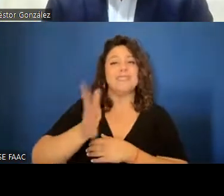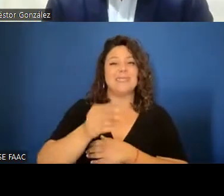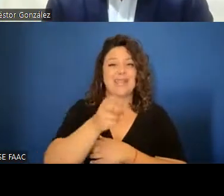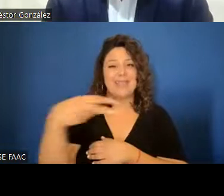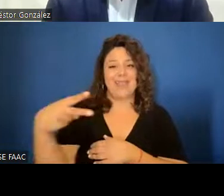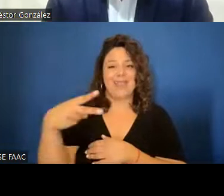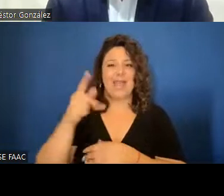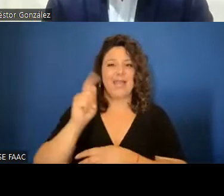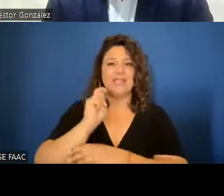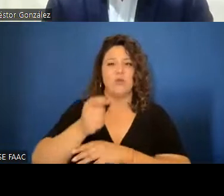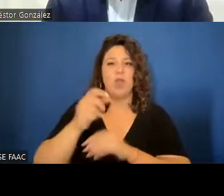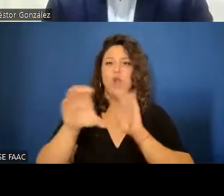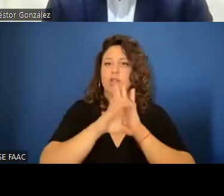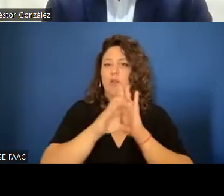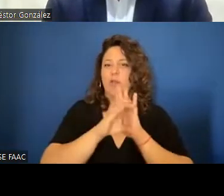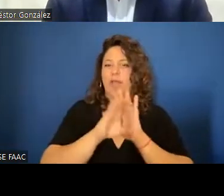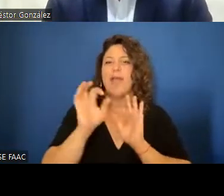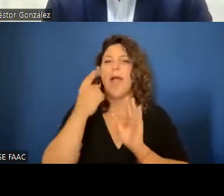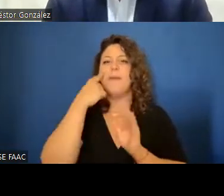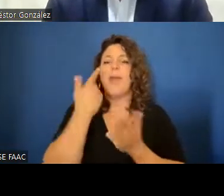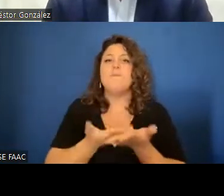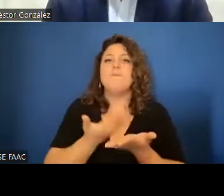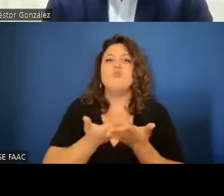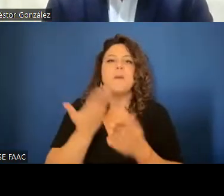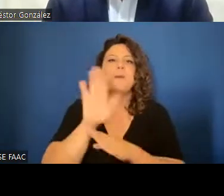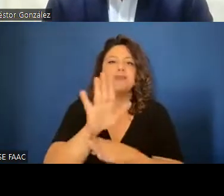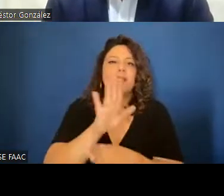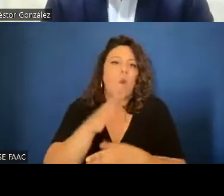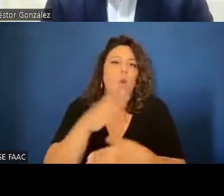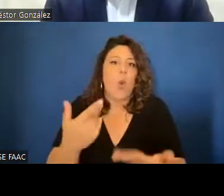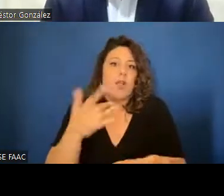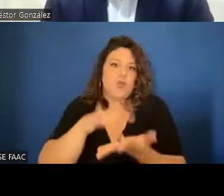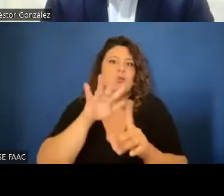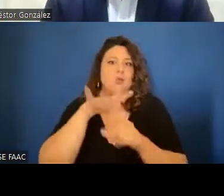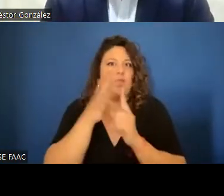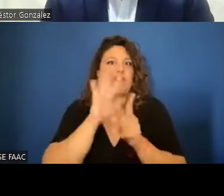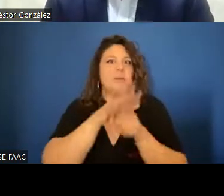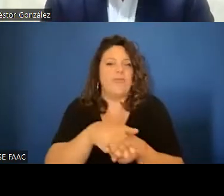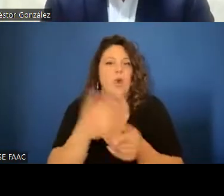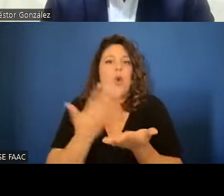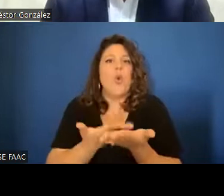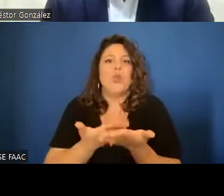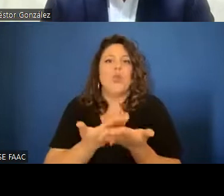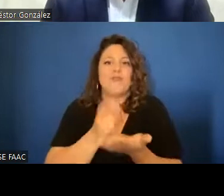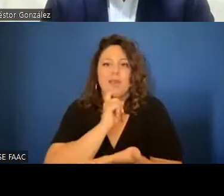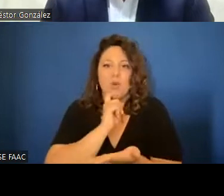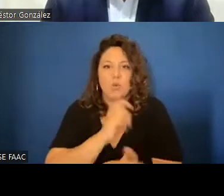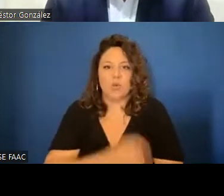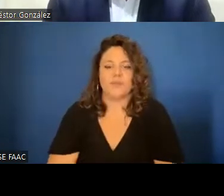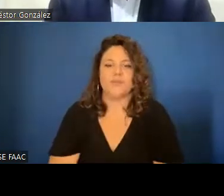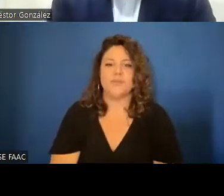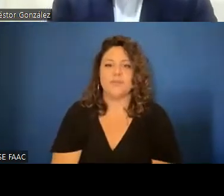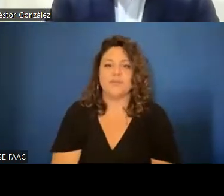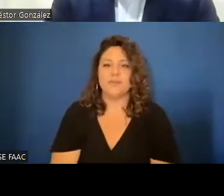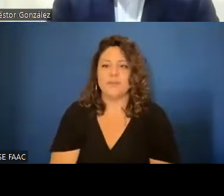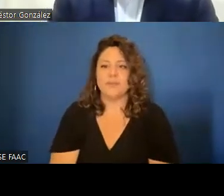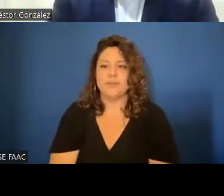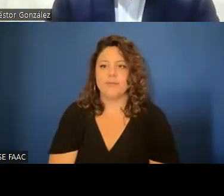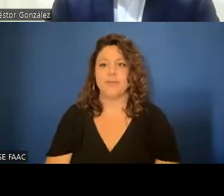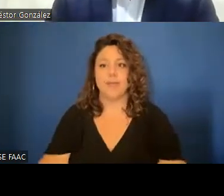lo que sería un intérprete de inglés o un intérprete de lengua de signos, que ya viene regulado y que